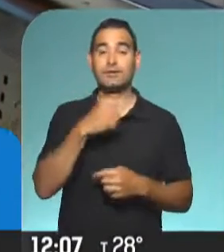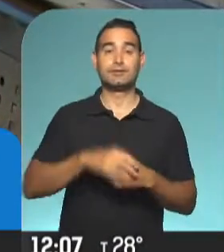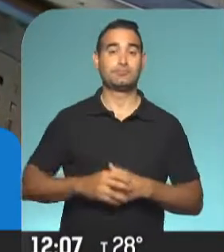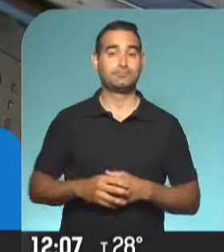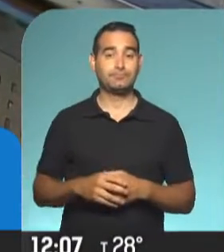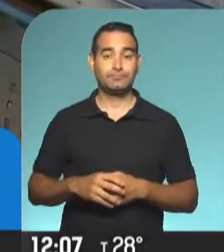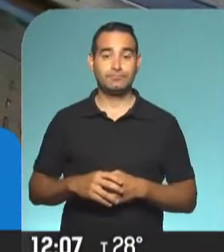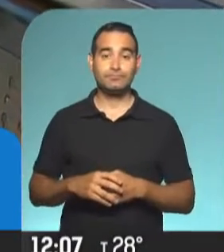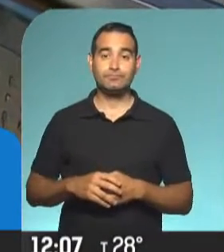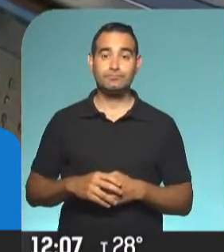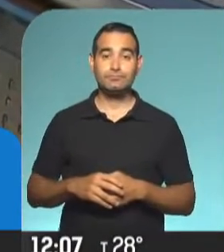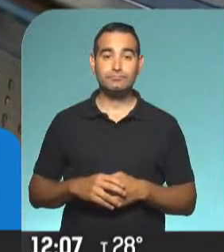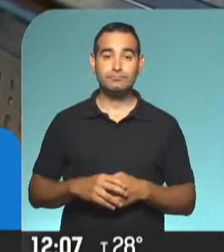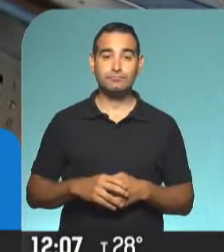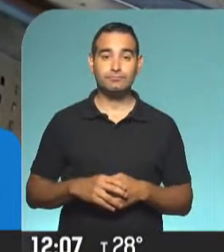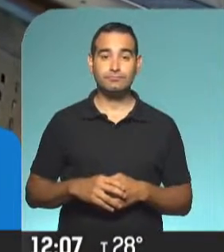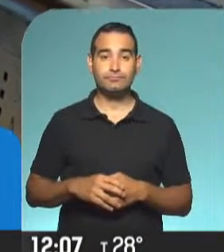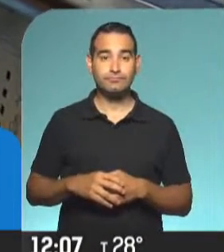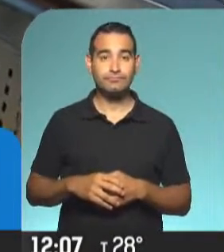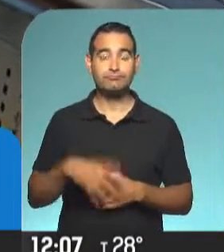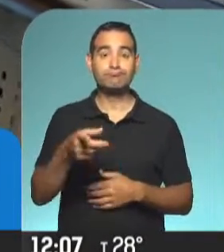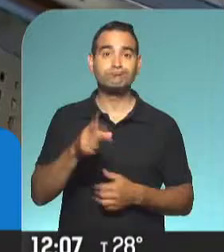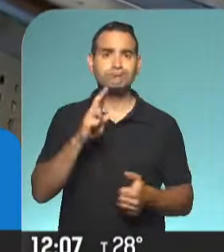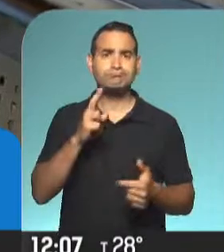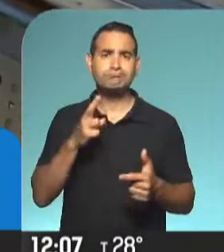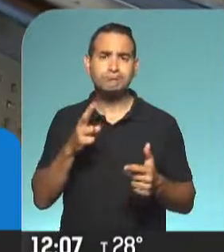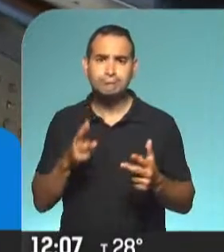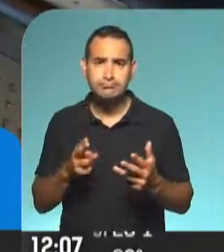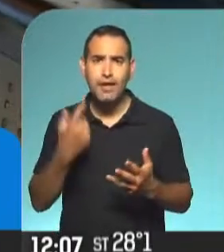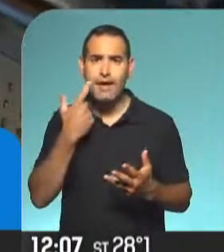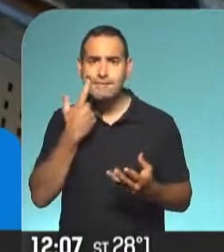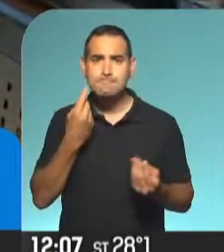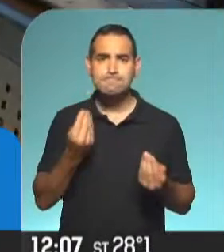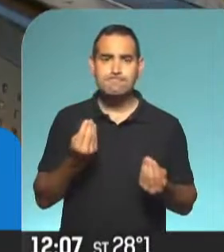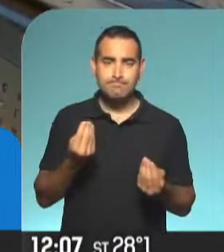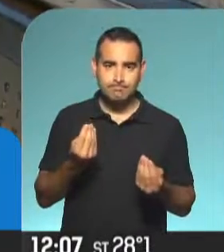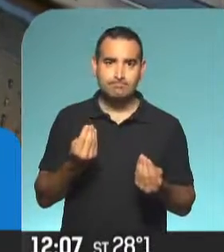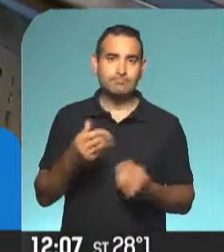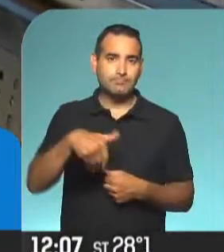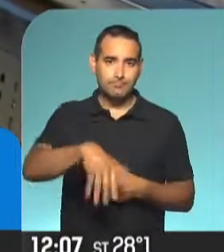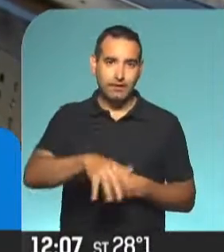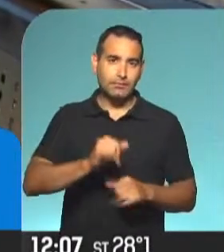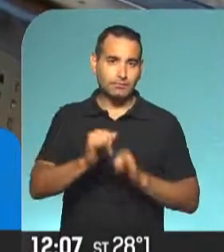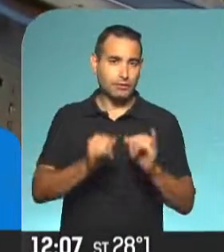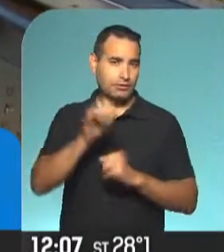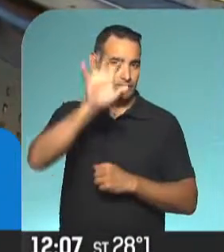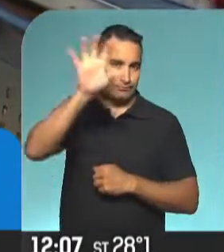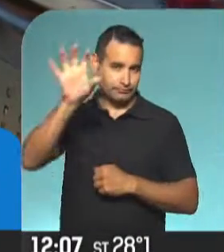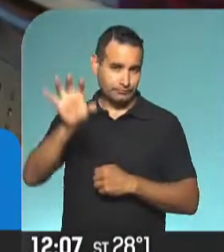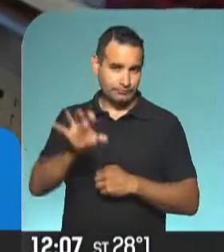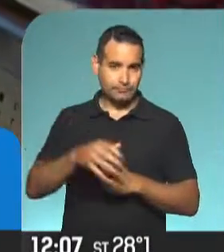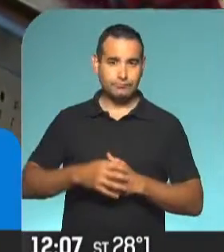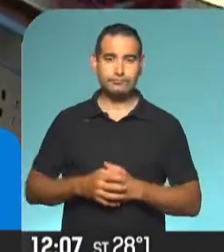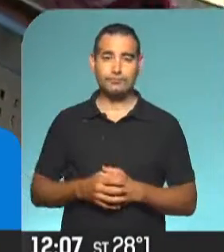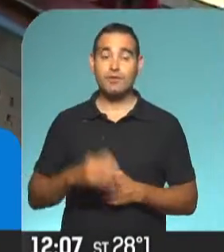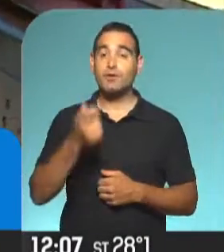sensibles de tal vez las restricciones, donde se van a llevar adelante también, por supuesto, en distintas zonas de la República Argentina. Recordemos